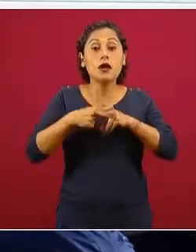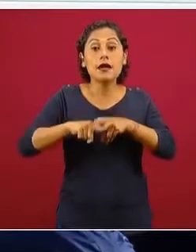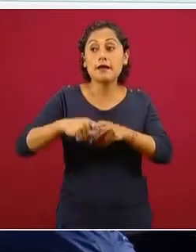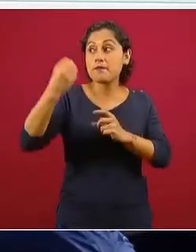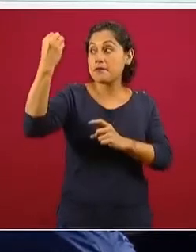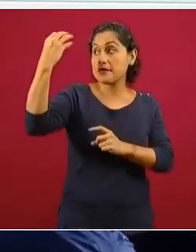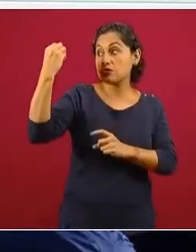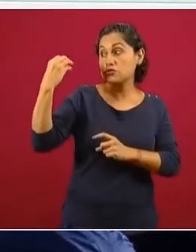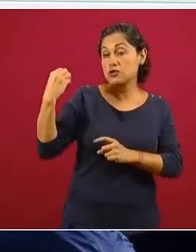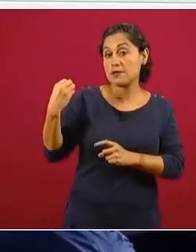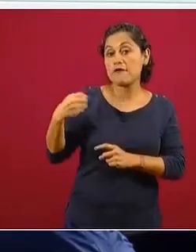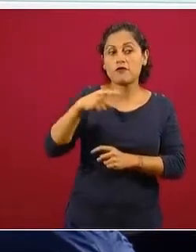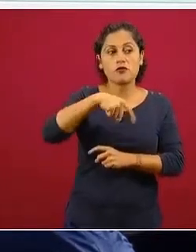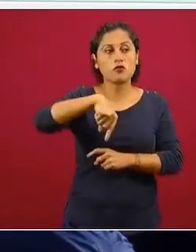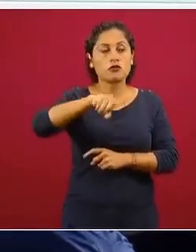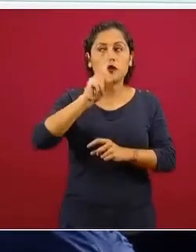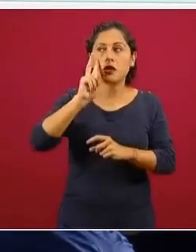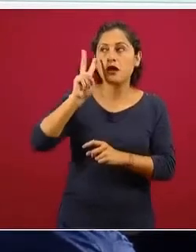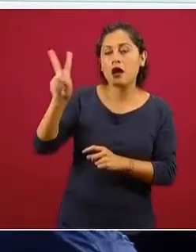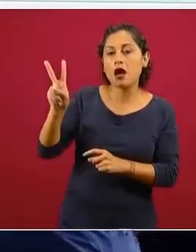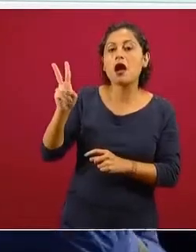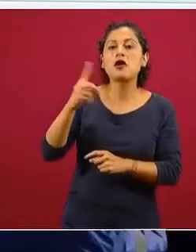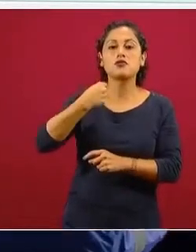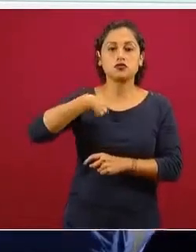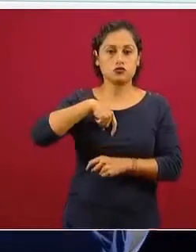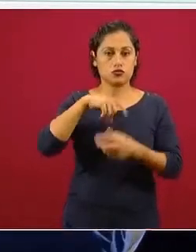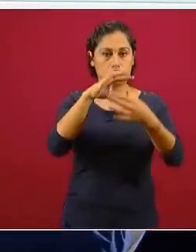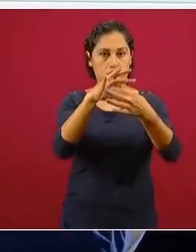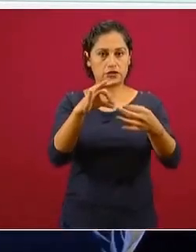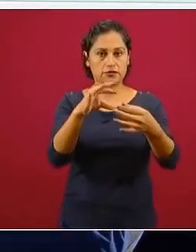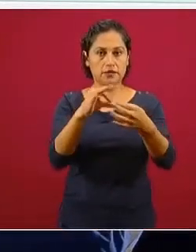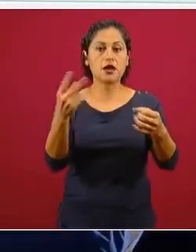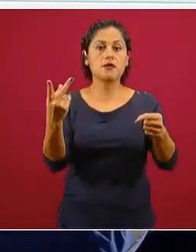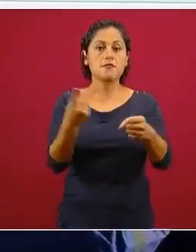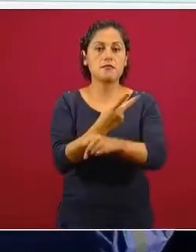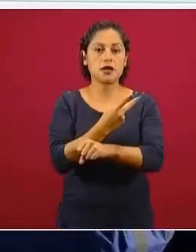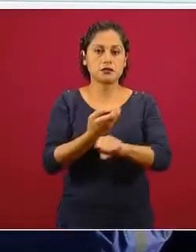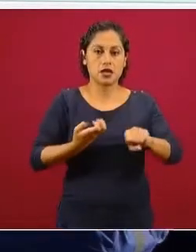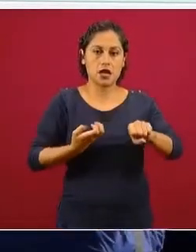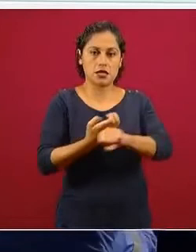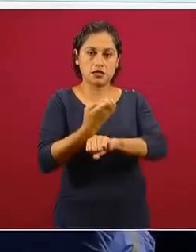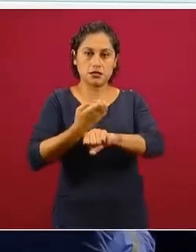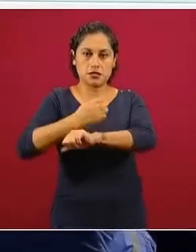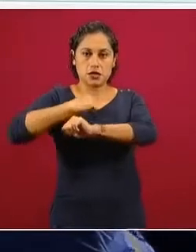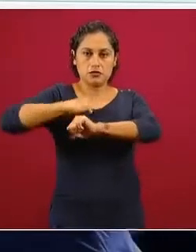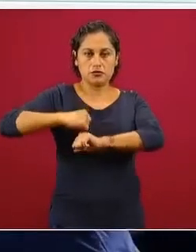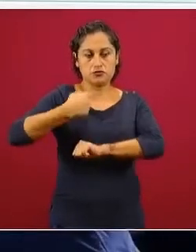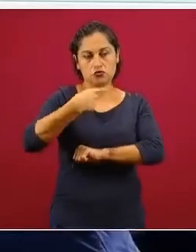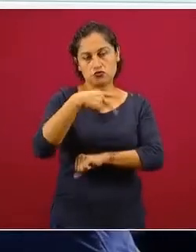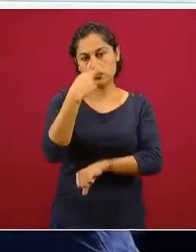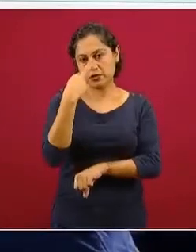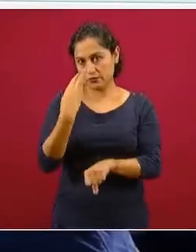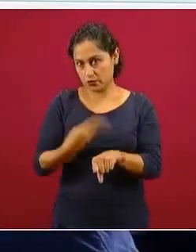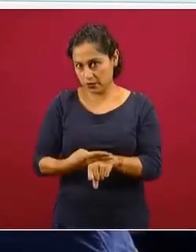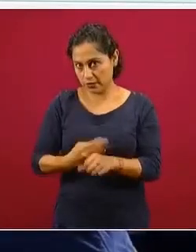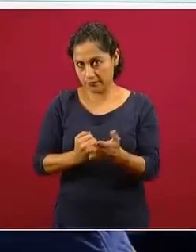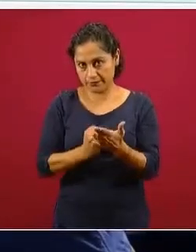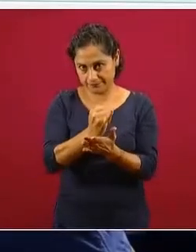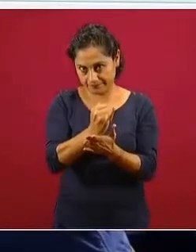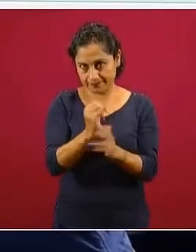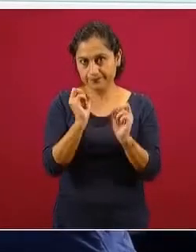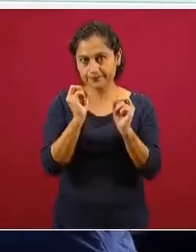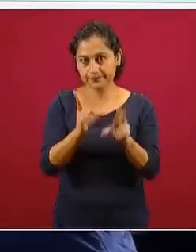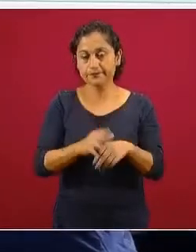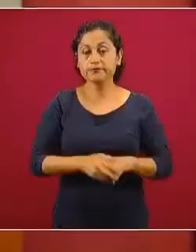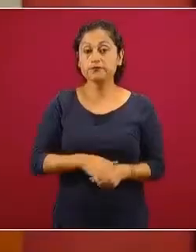del semáforo de riesgo COVID para dar precisamente esa apertura a las entidades federativas. Recordemos que independientemente